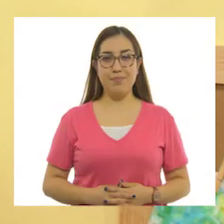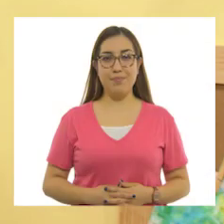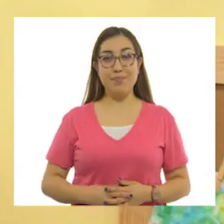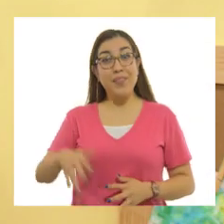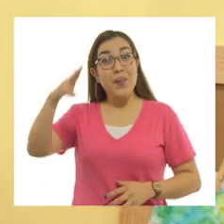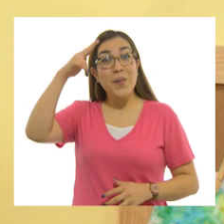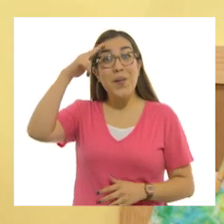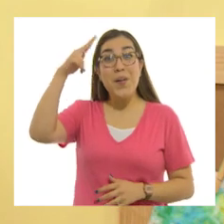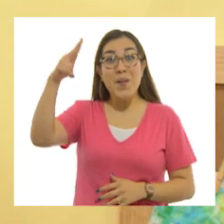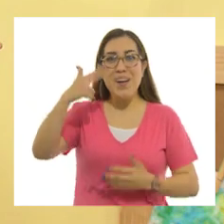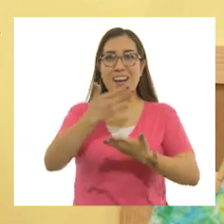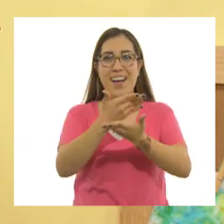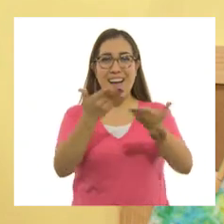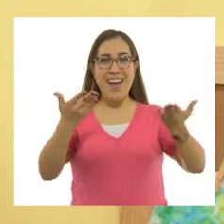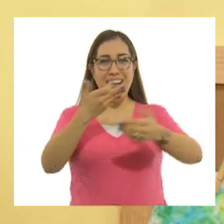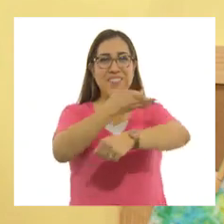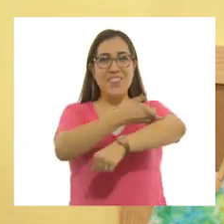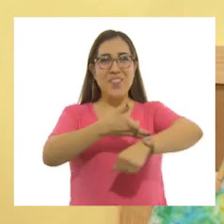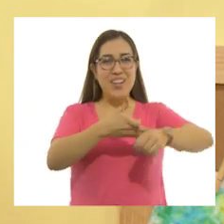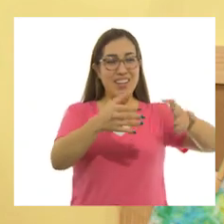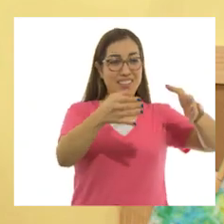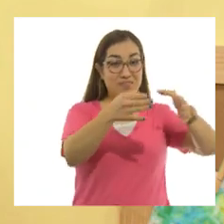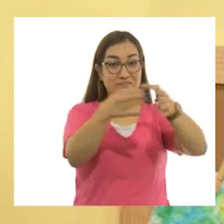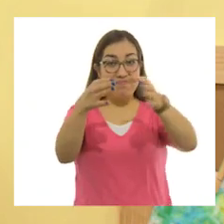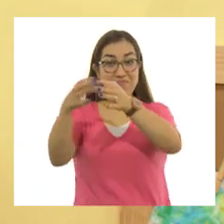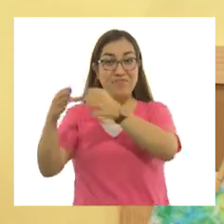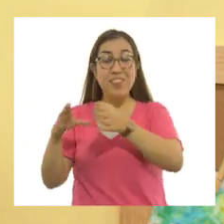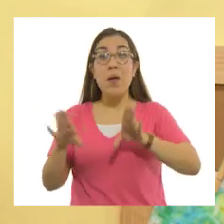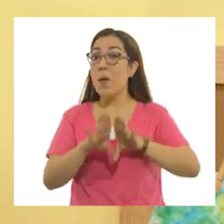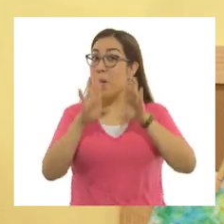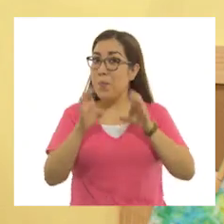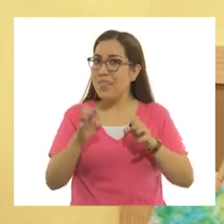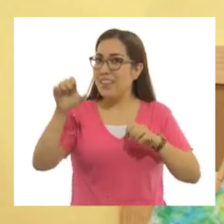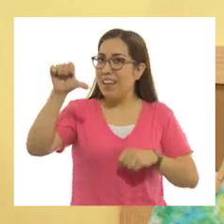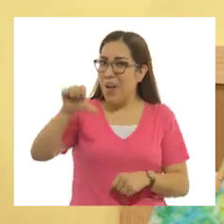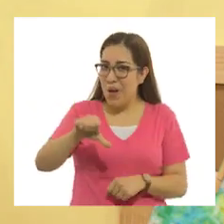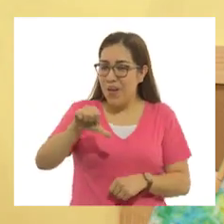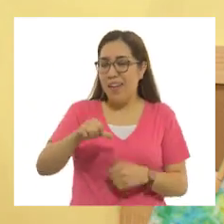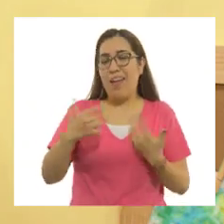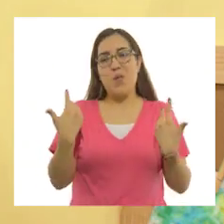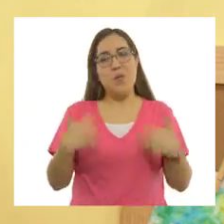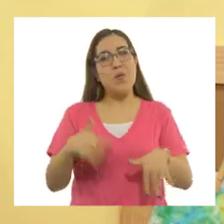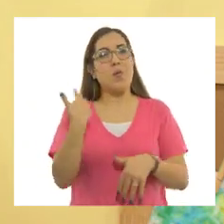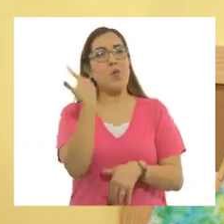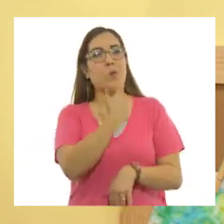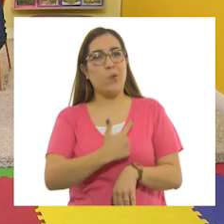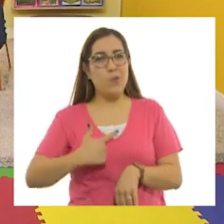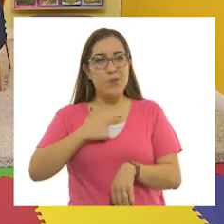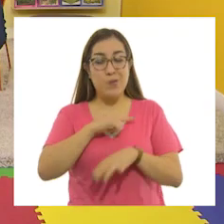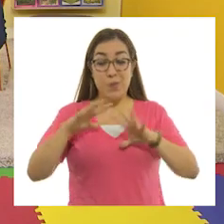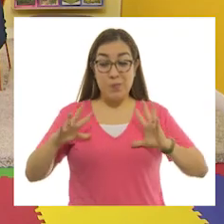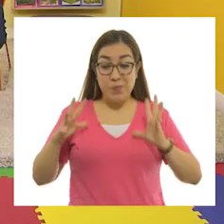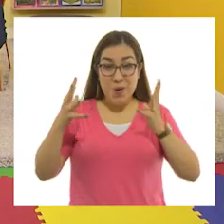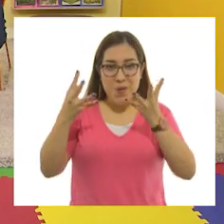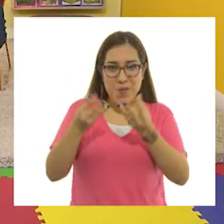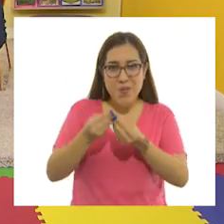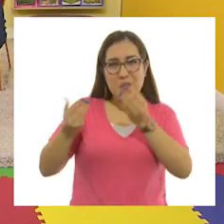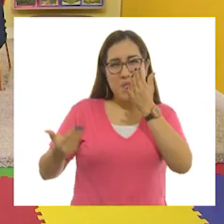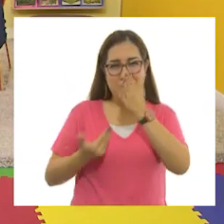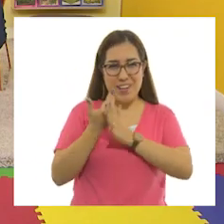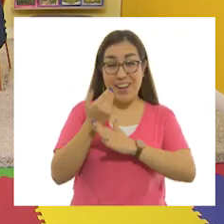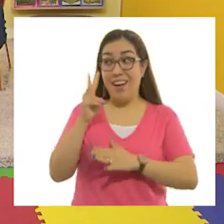en familias como se encuentra en el día de hoy es un gusto poder compartir con ustedes esta mañana verdad